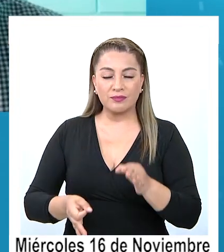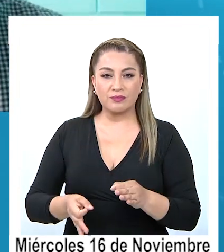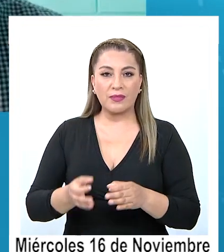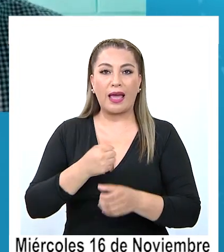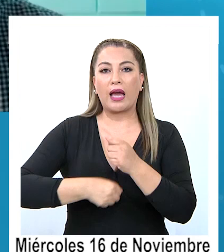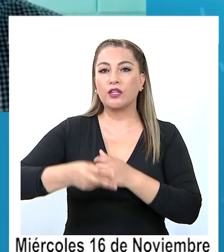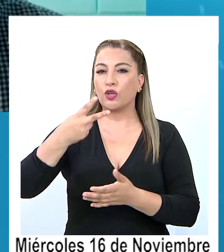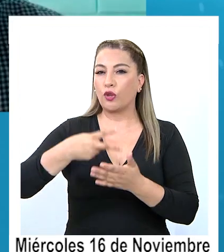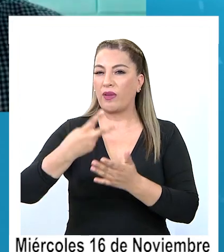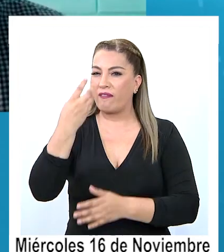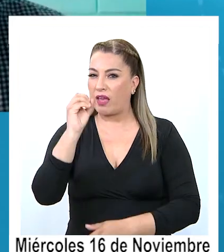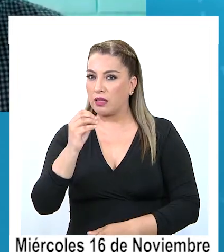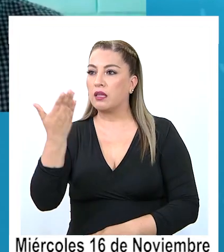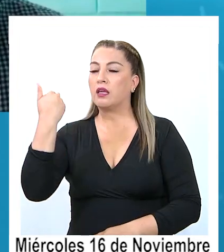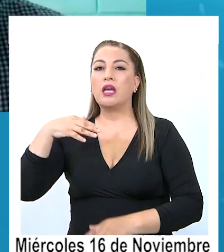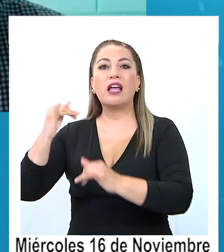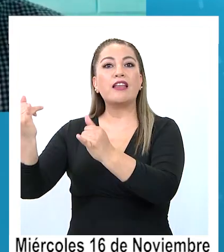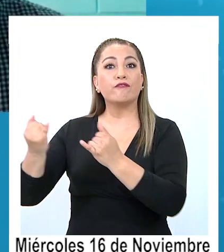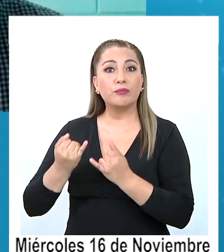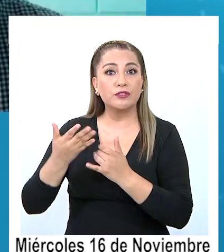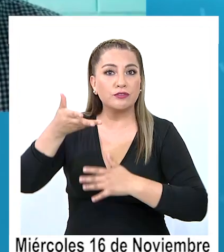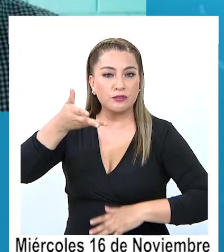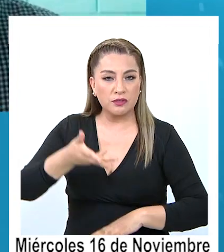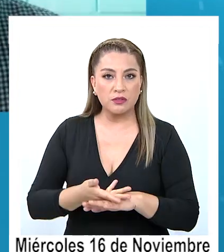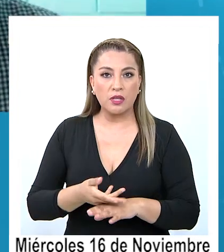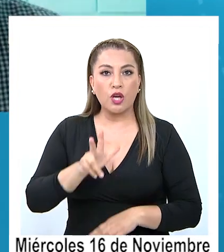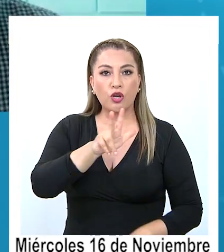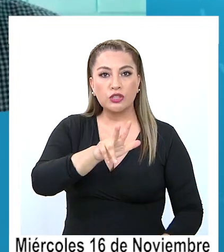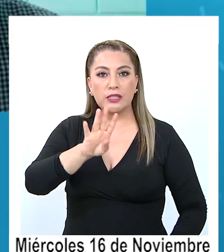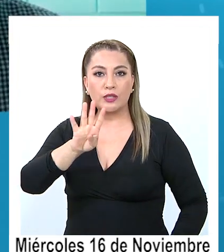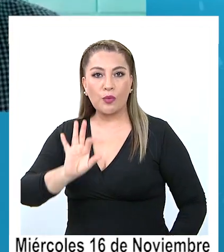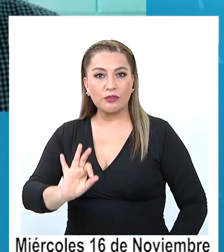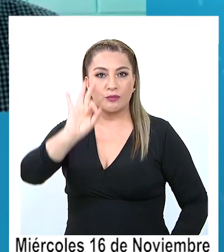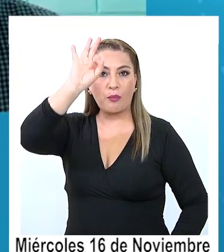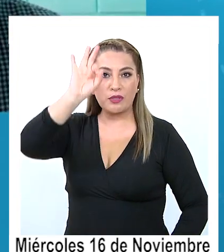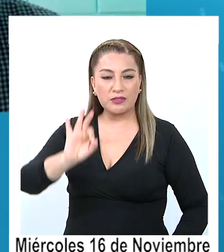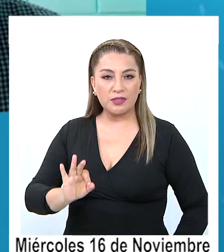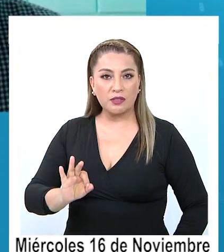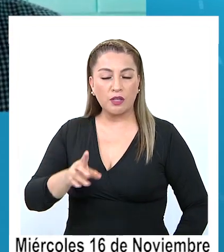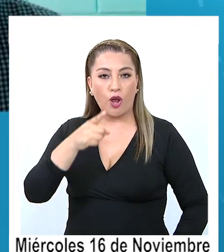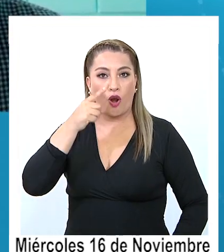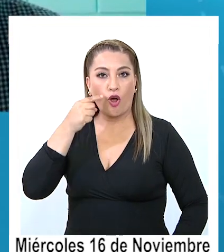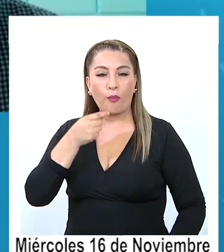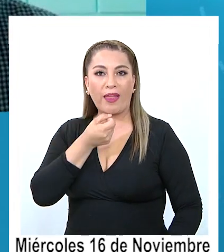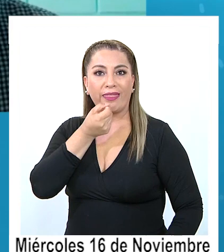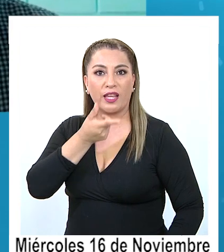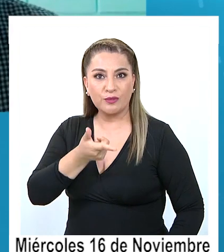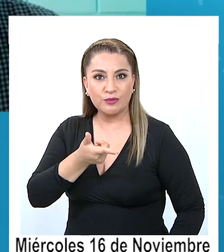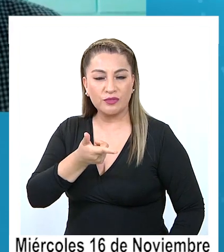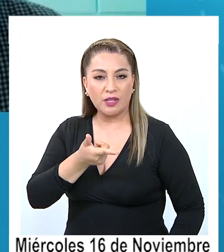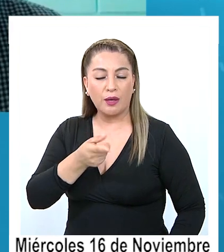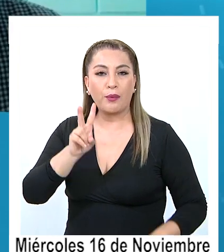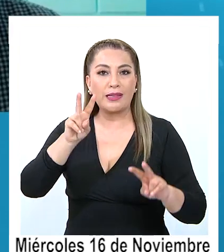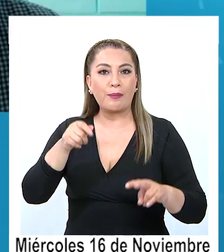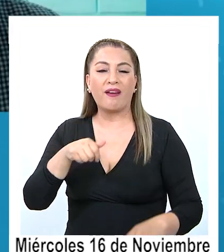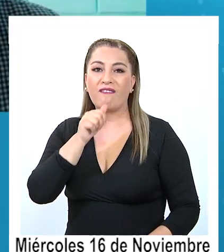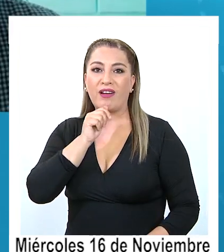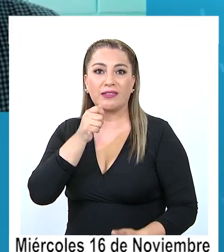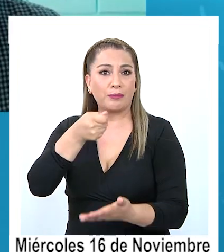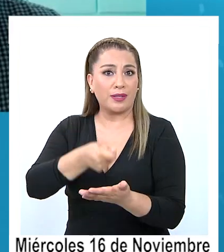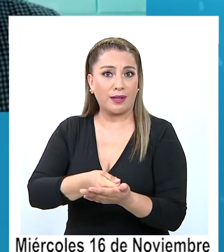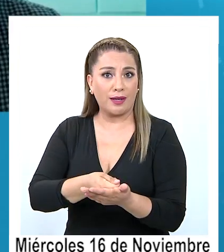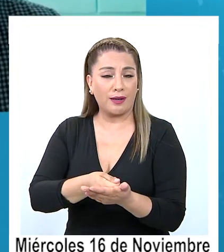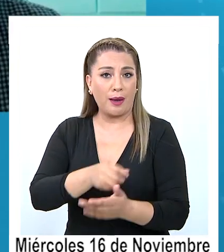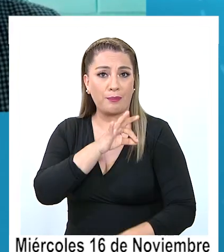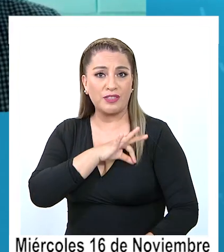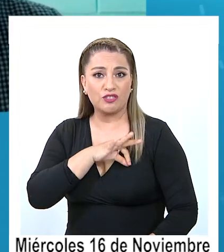desde el año 2020, ¿cierto? Los datos son del año 2020, el 84% de los hombres demandados por causas de alimentos no paga